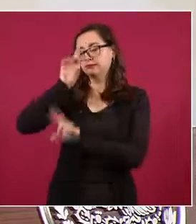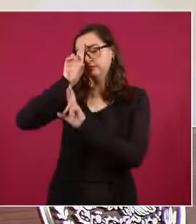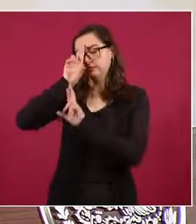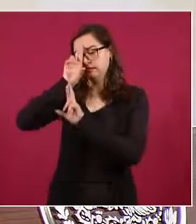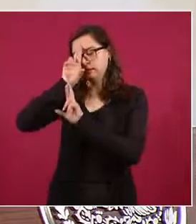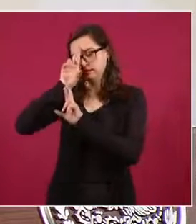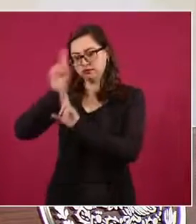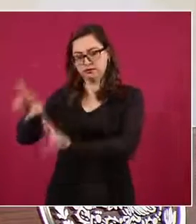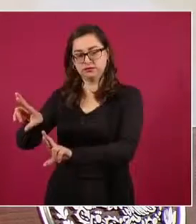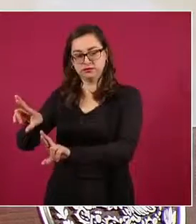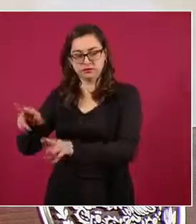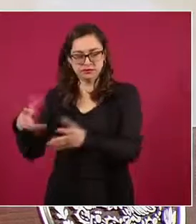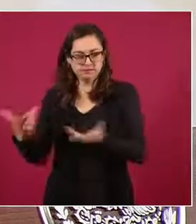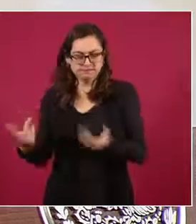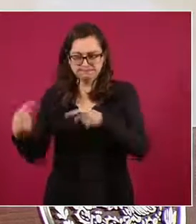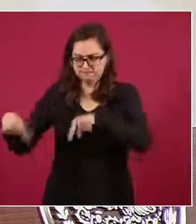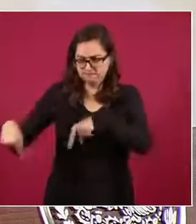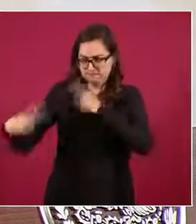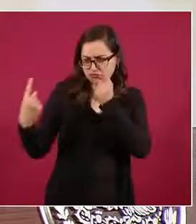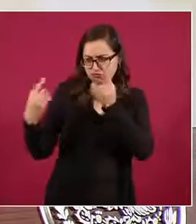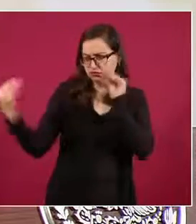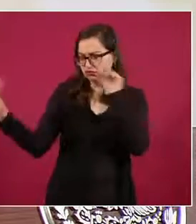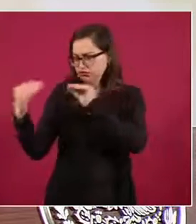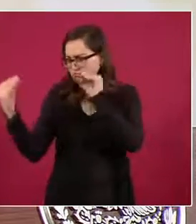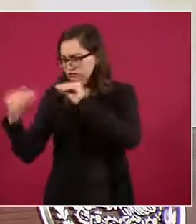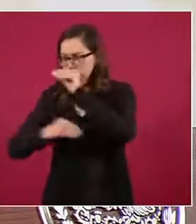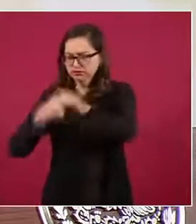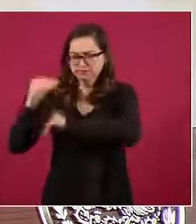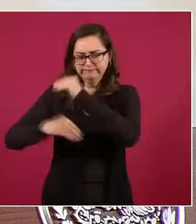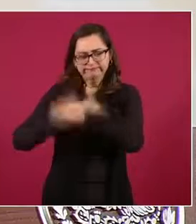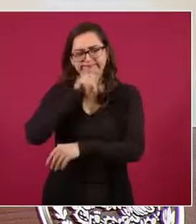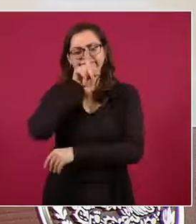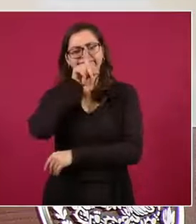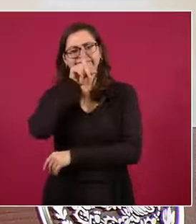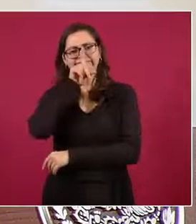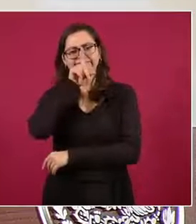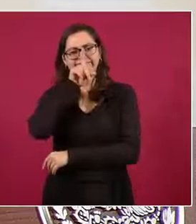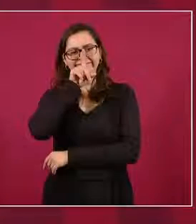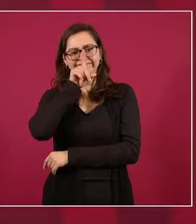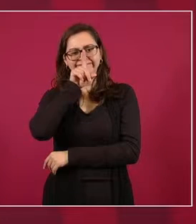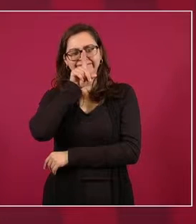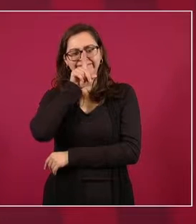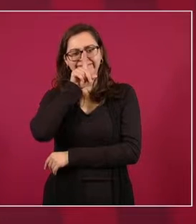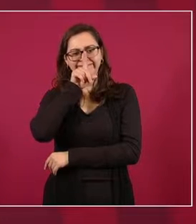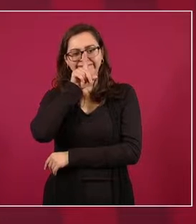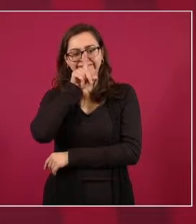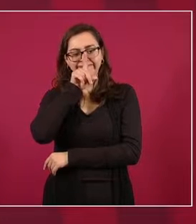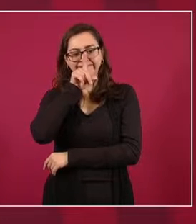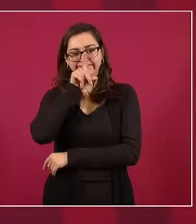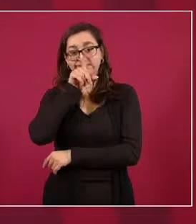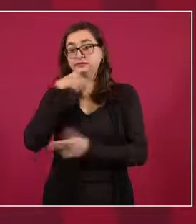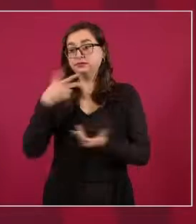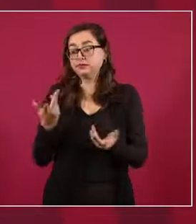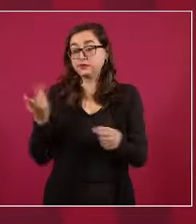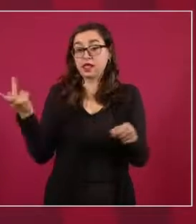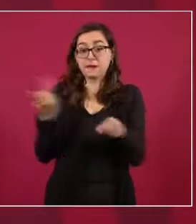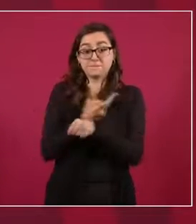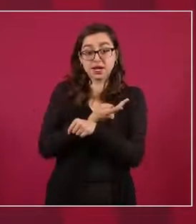No hemos tenido con él diferencias de fondo. Lo cierto es que todas las